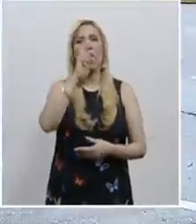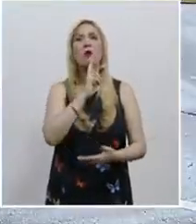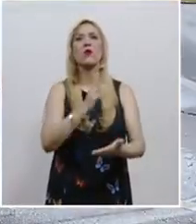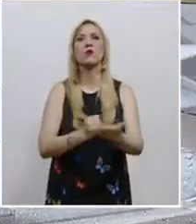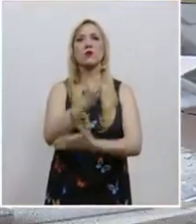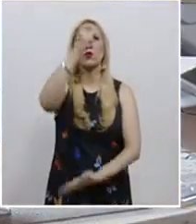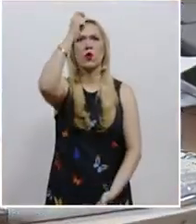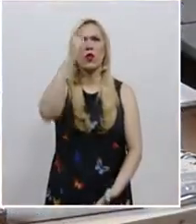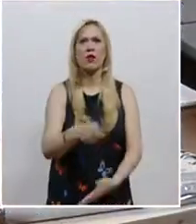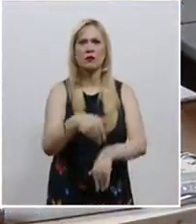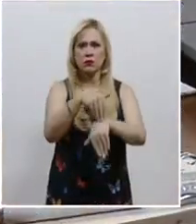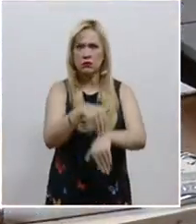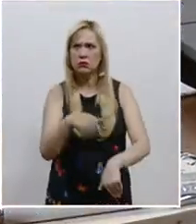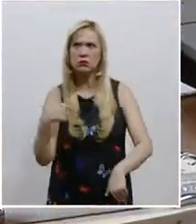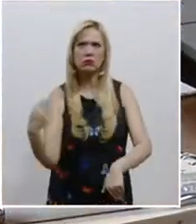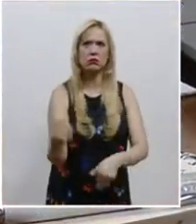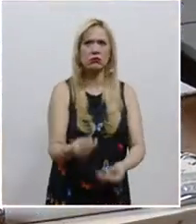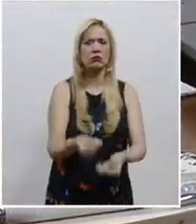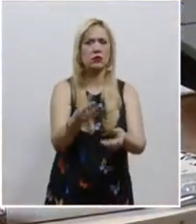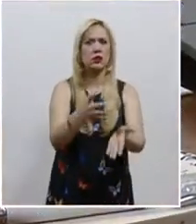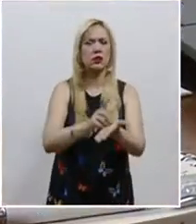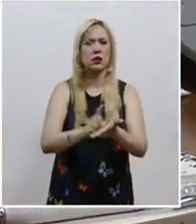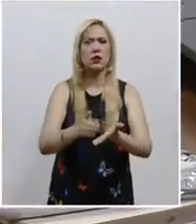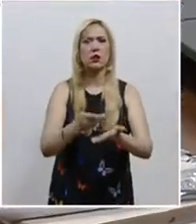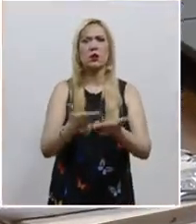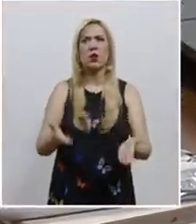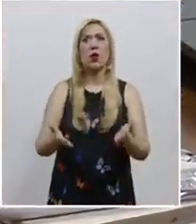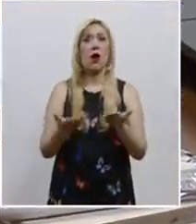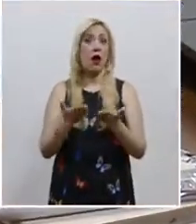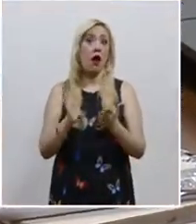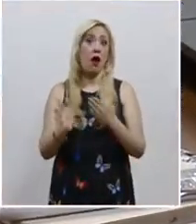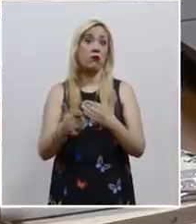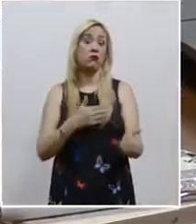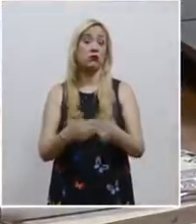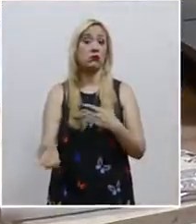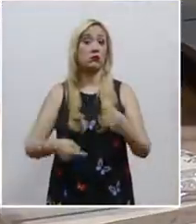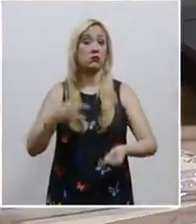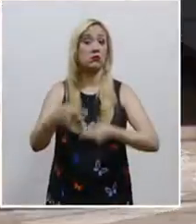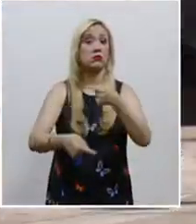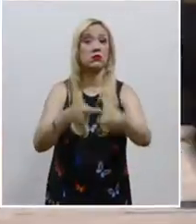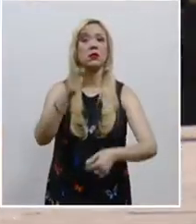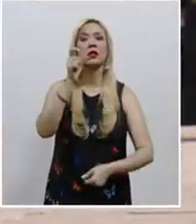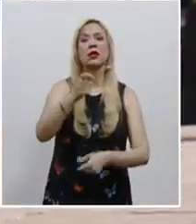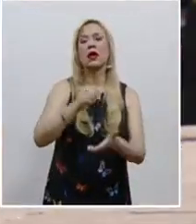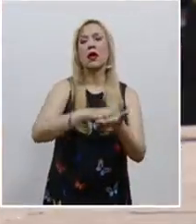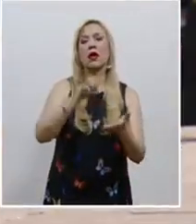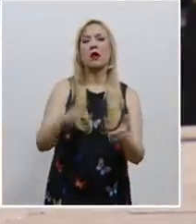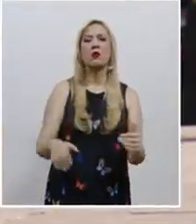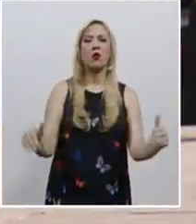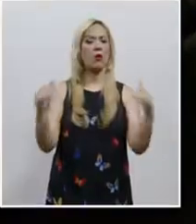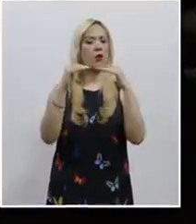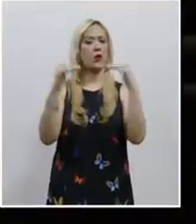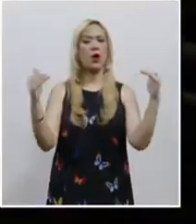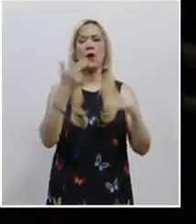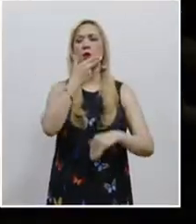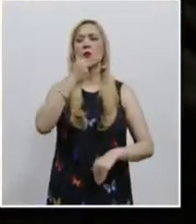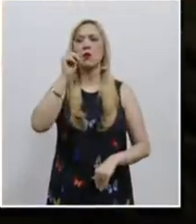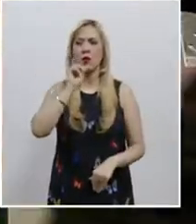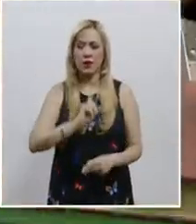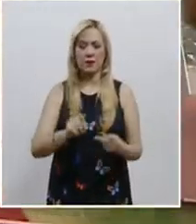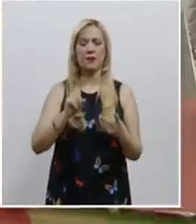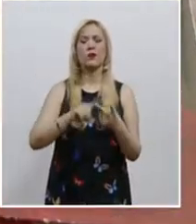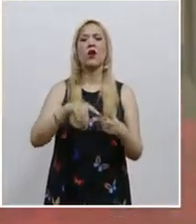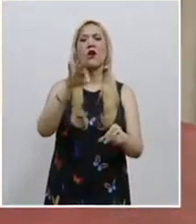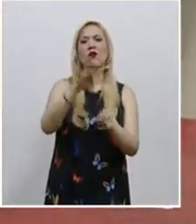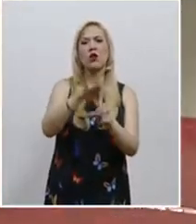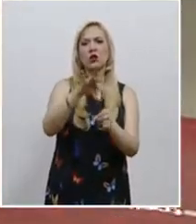Sala Superior ha avanzado en temas de actualidad, como lo son, por ejemplo, la equidad de género, el derecho de voto